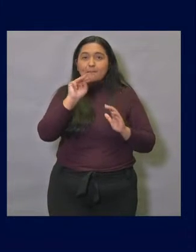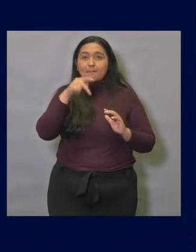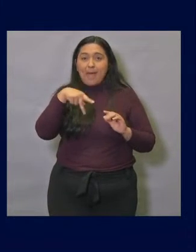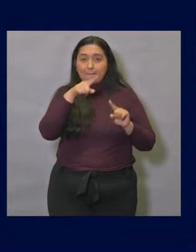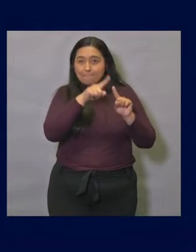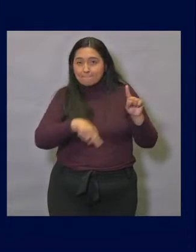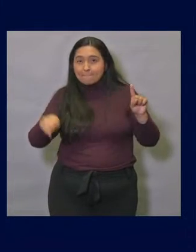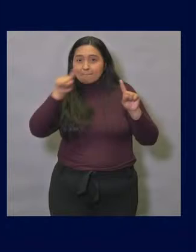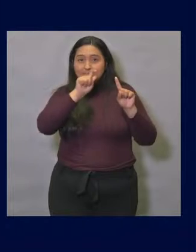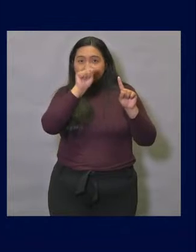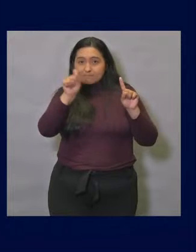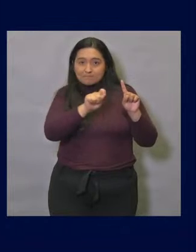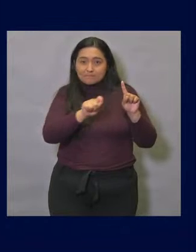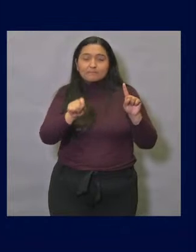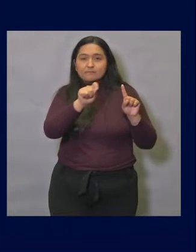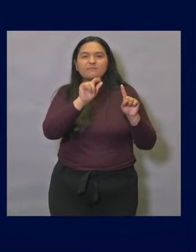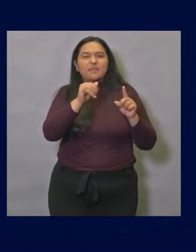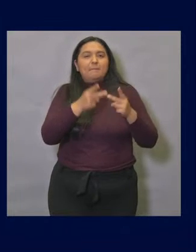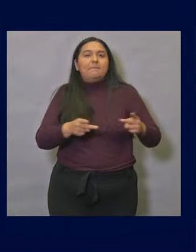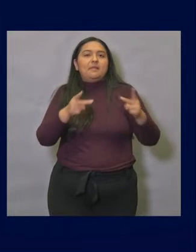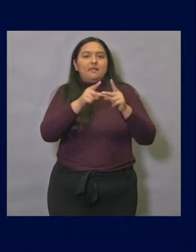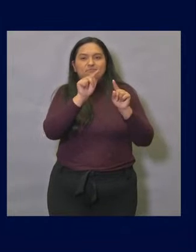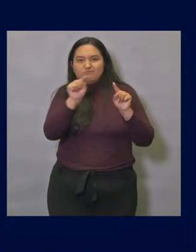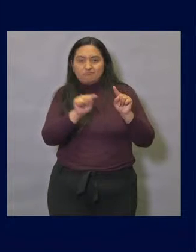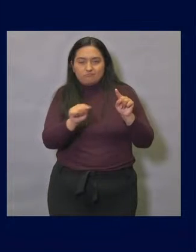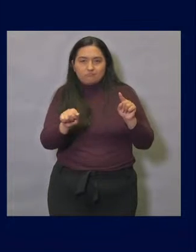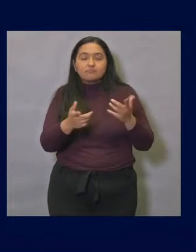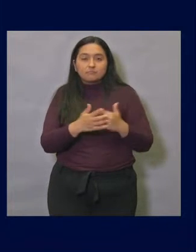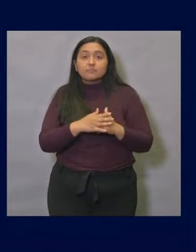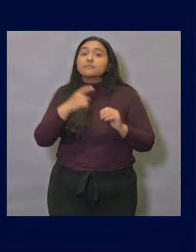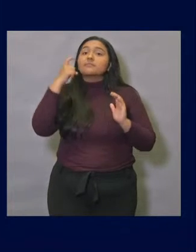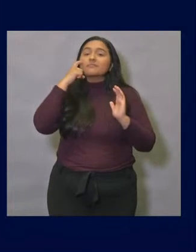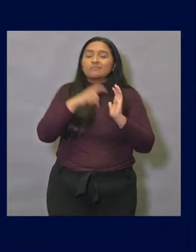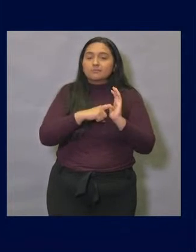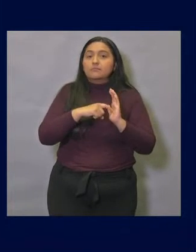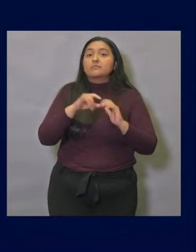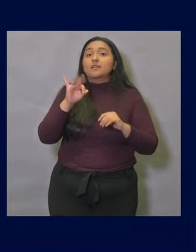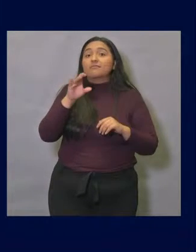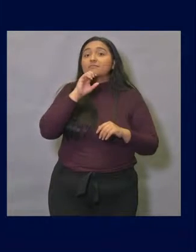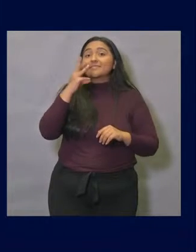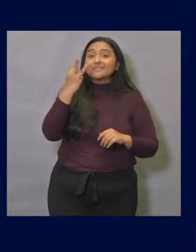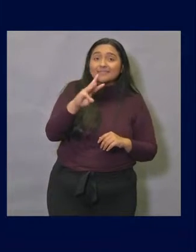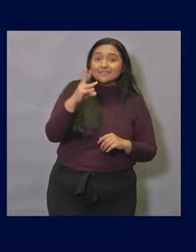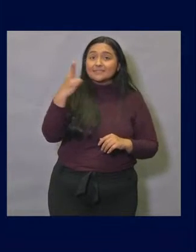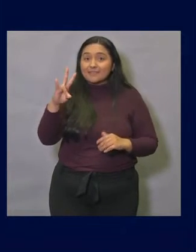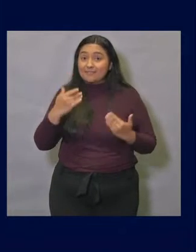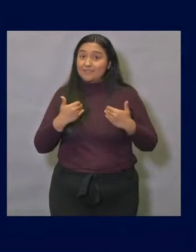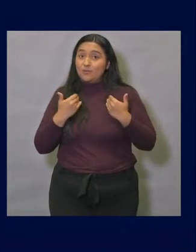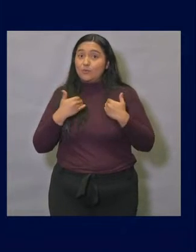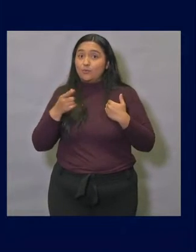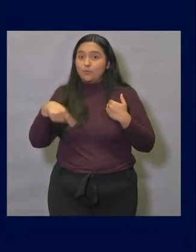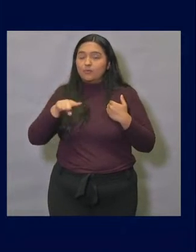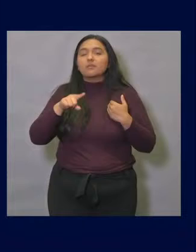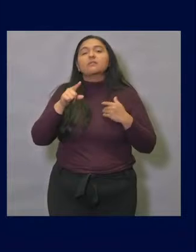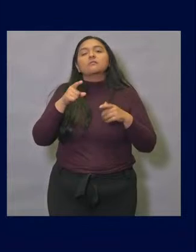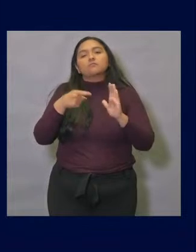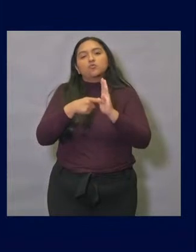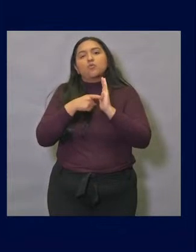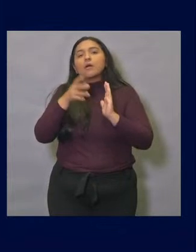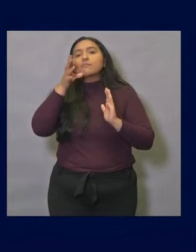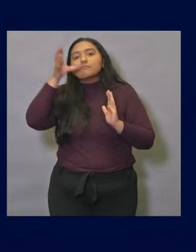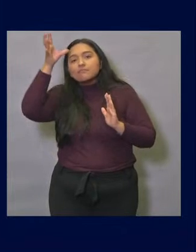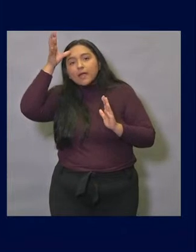Tenga en cuenta que los adolescentes de 16 y 17 años deben estar acompañados por un padre o